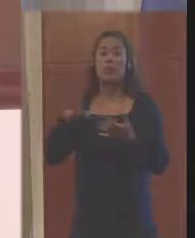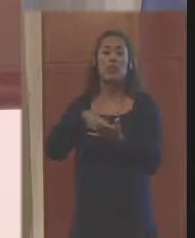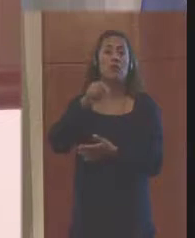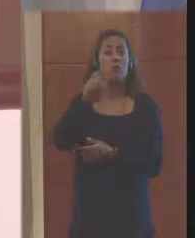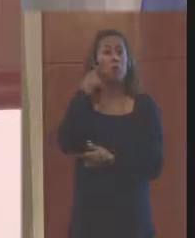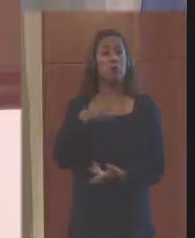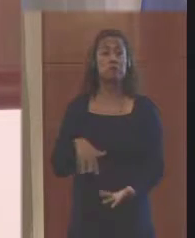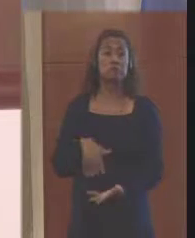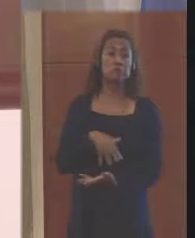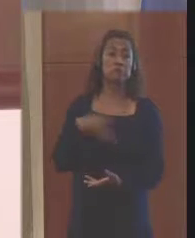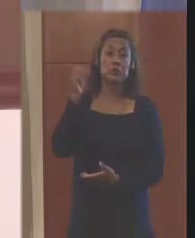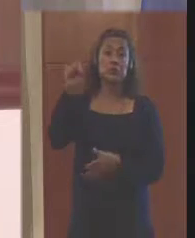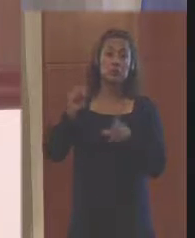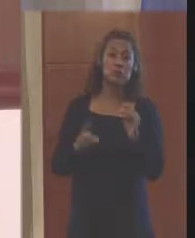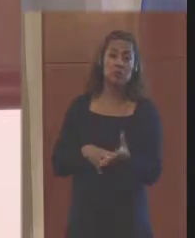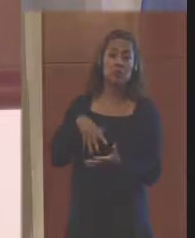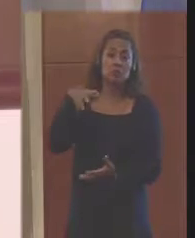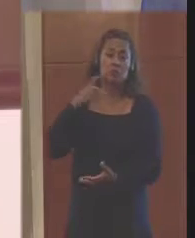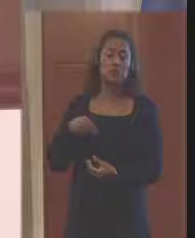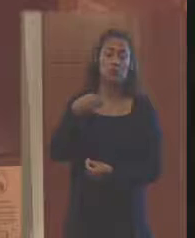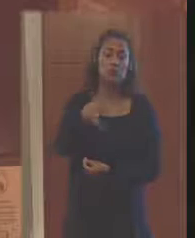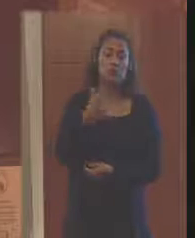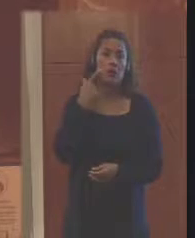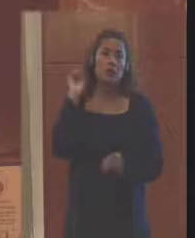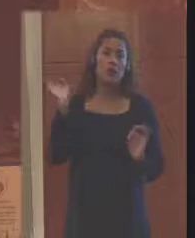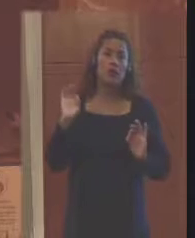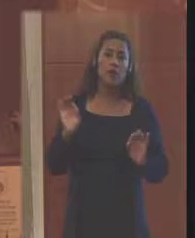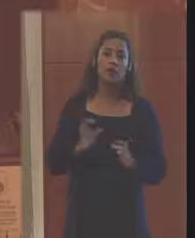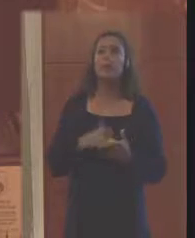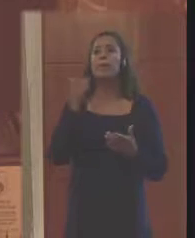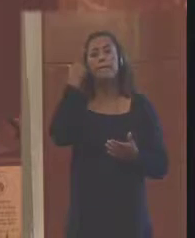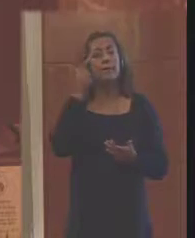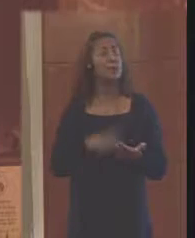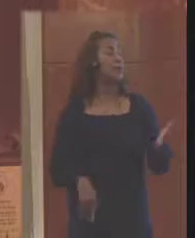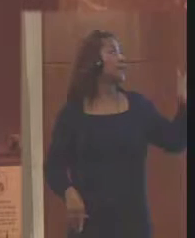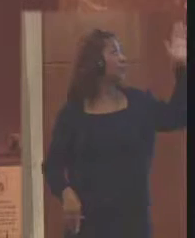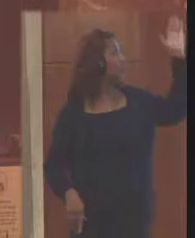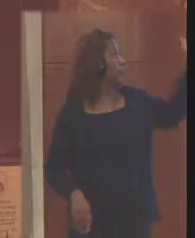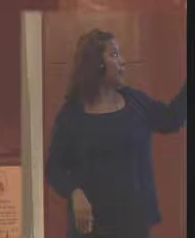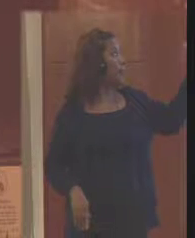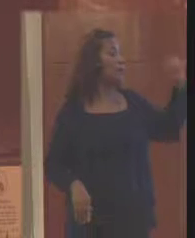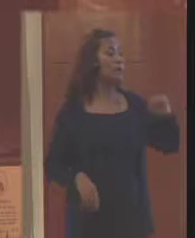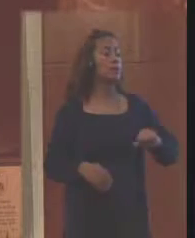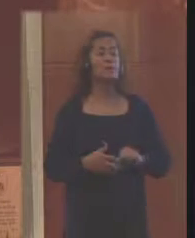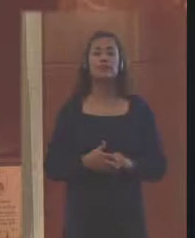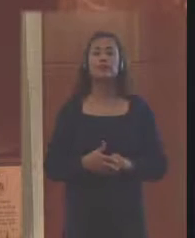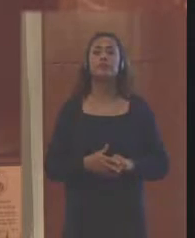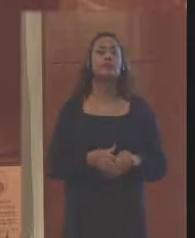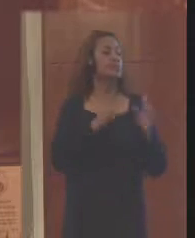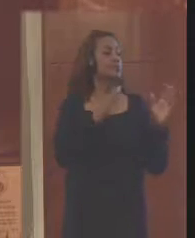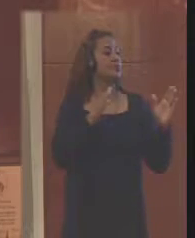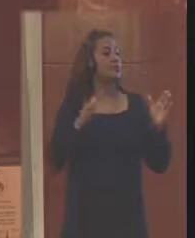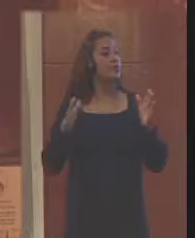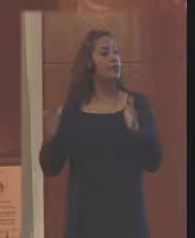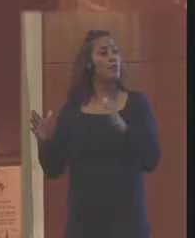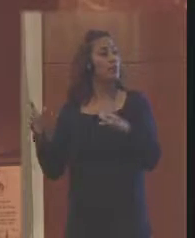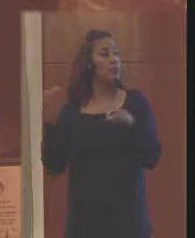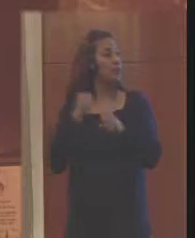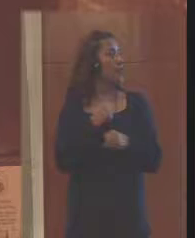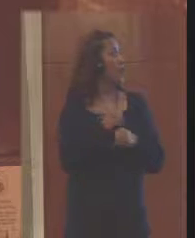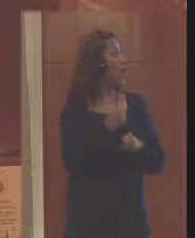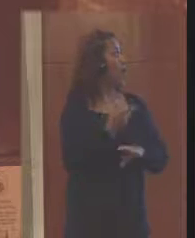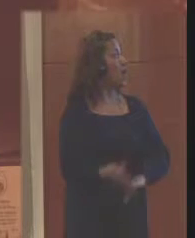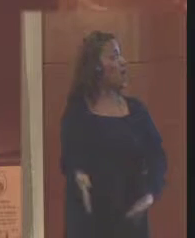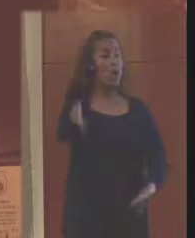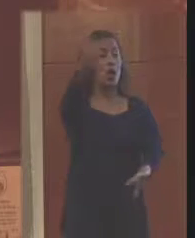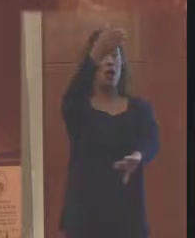inseguras e inciertas. Porque entonces no trabajan con instrumentos acá a la derecha, con instrumentos antes del